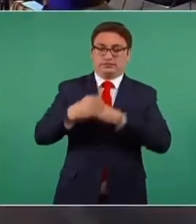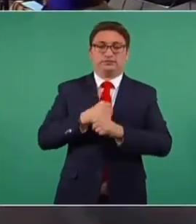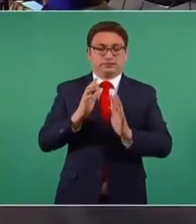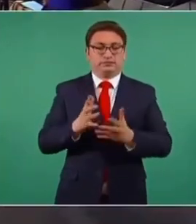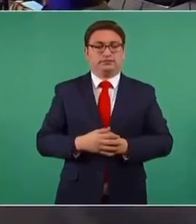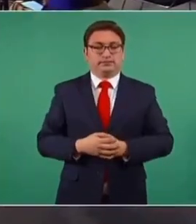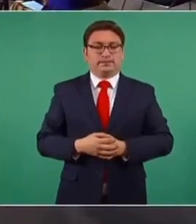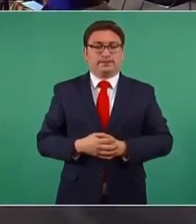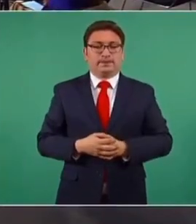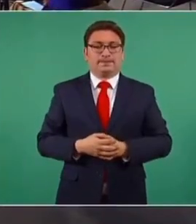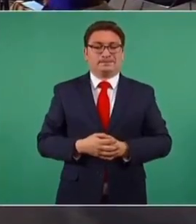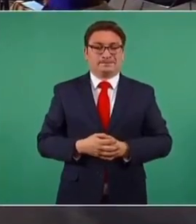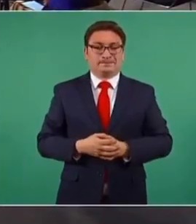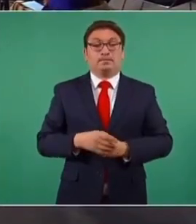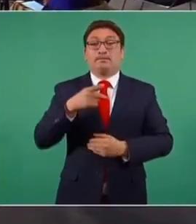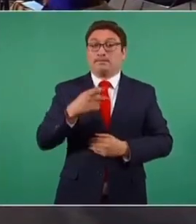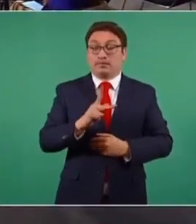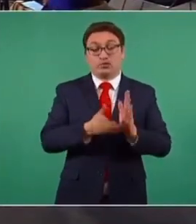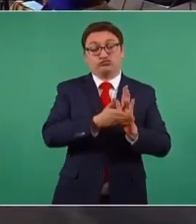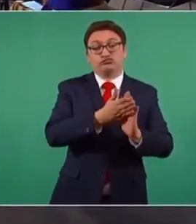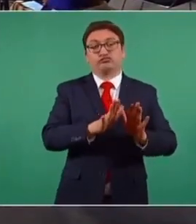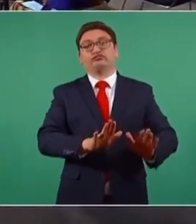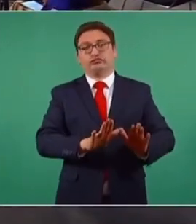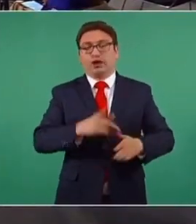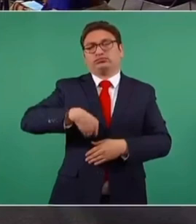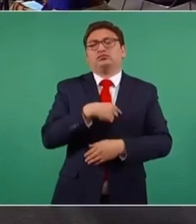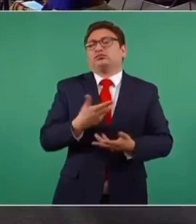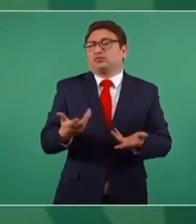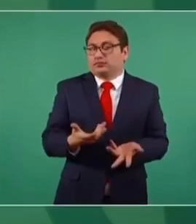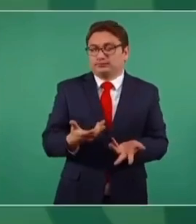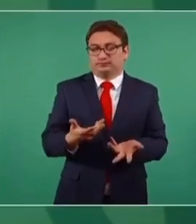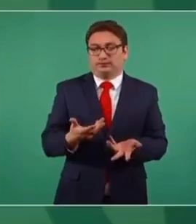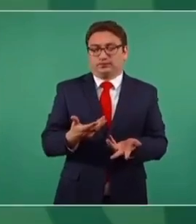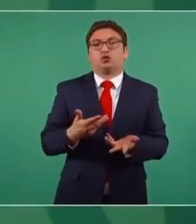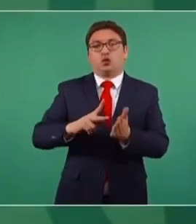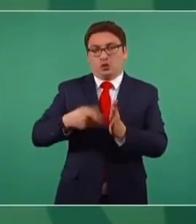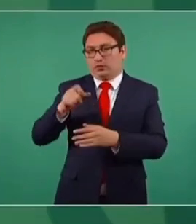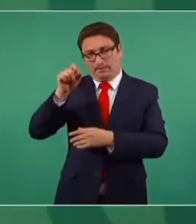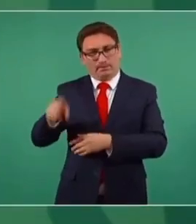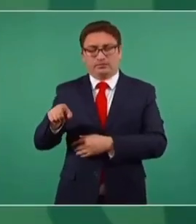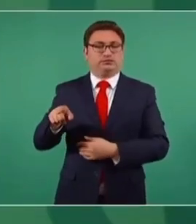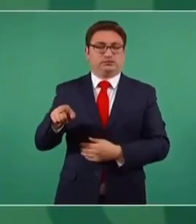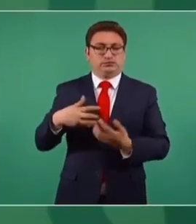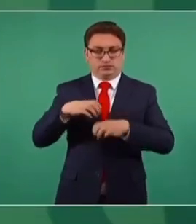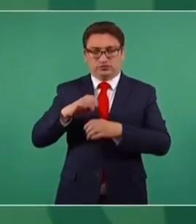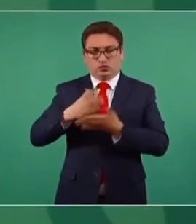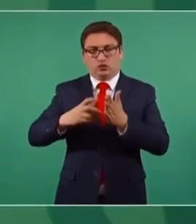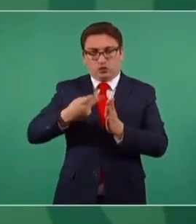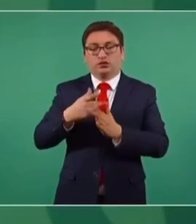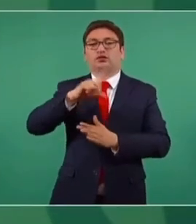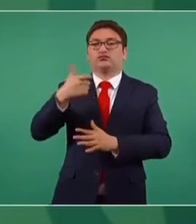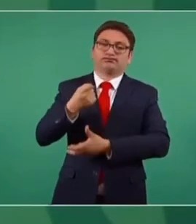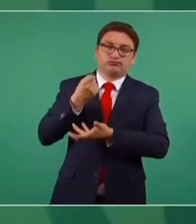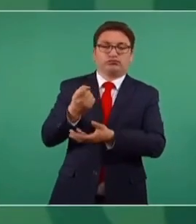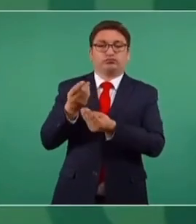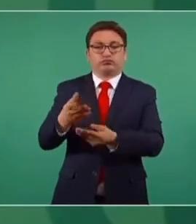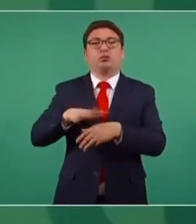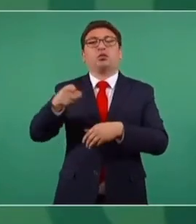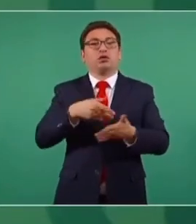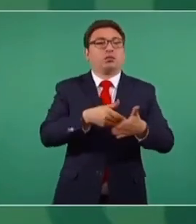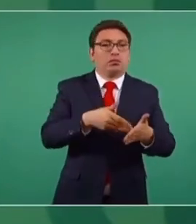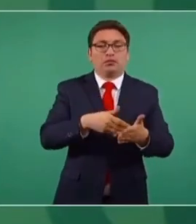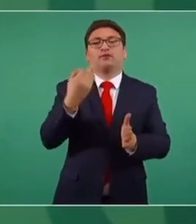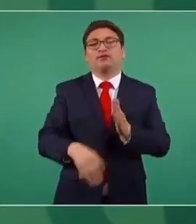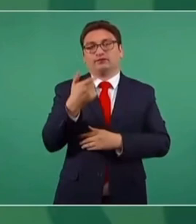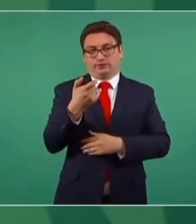anterior y estaba parado. Entonces, lo que hicimos fue recontratar y liberar fondos, porque estaba parada por